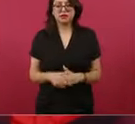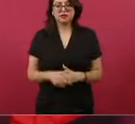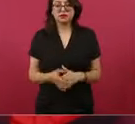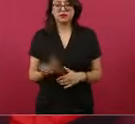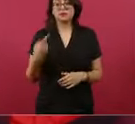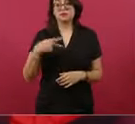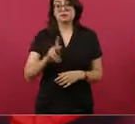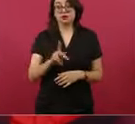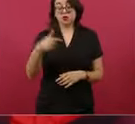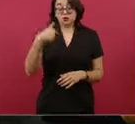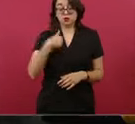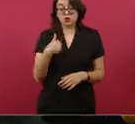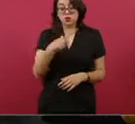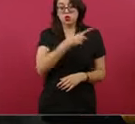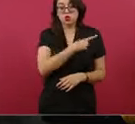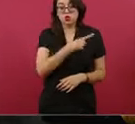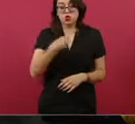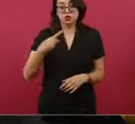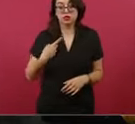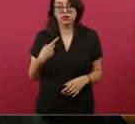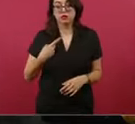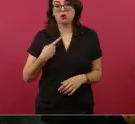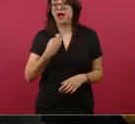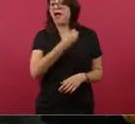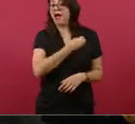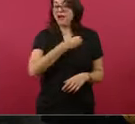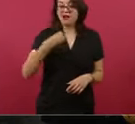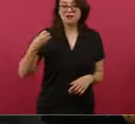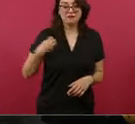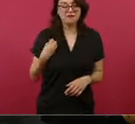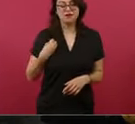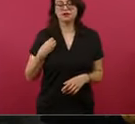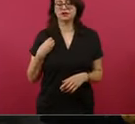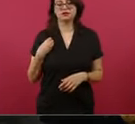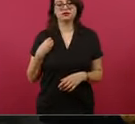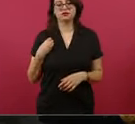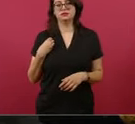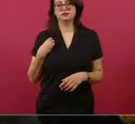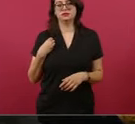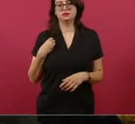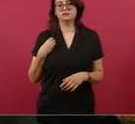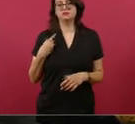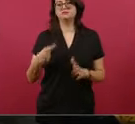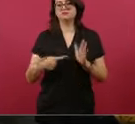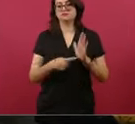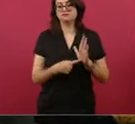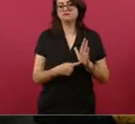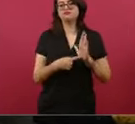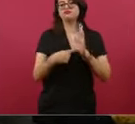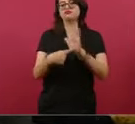tenemos también la obligación de decir, a ver,